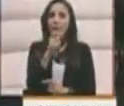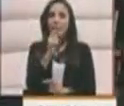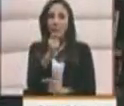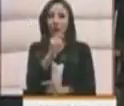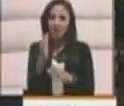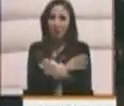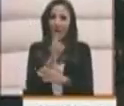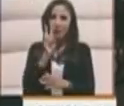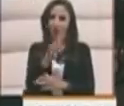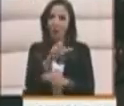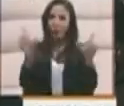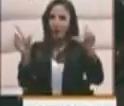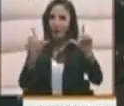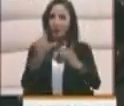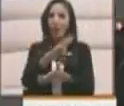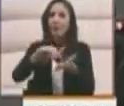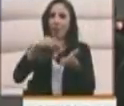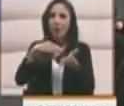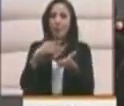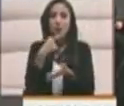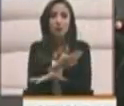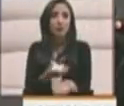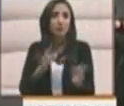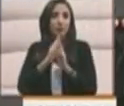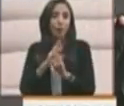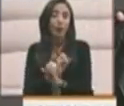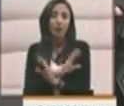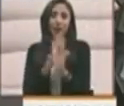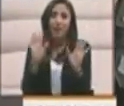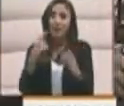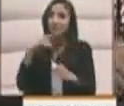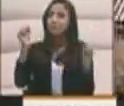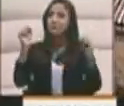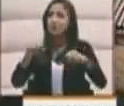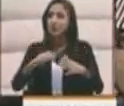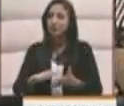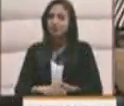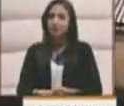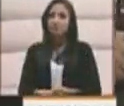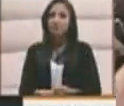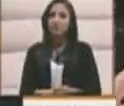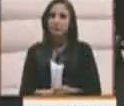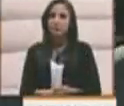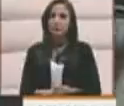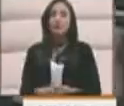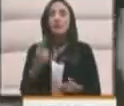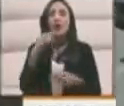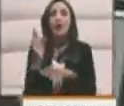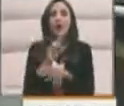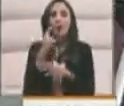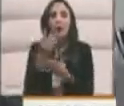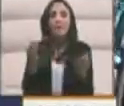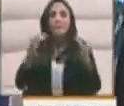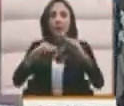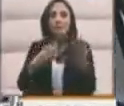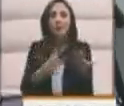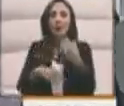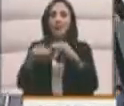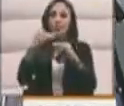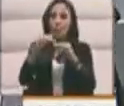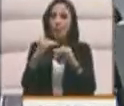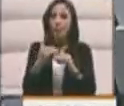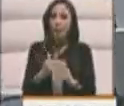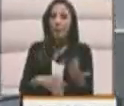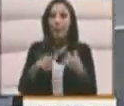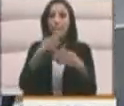señor Bailey simplemente confirma lo sucedido. Vamos rápidamente a leer algunos mensajes antes de seguir